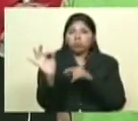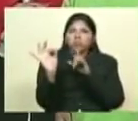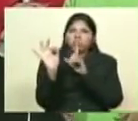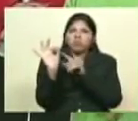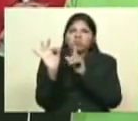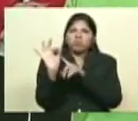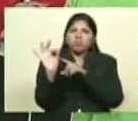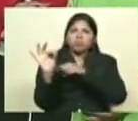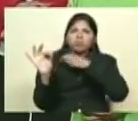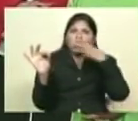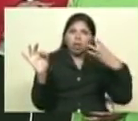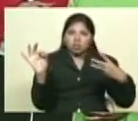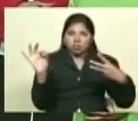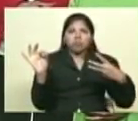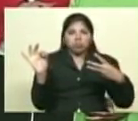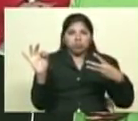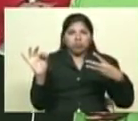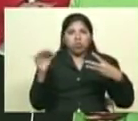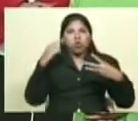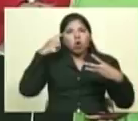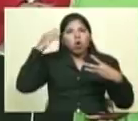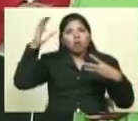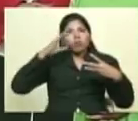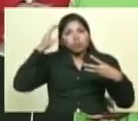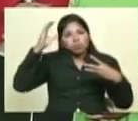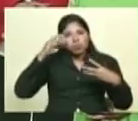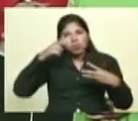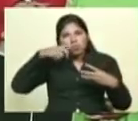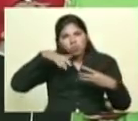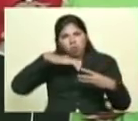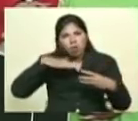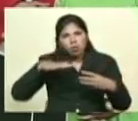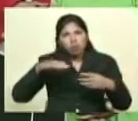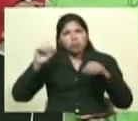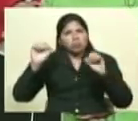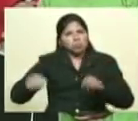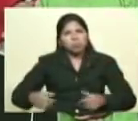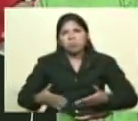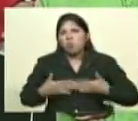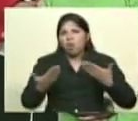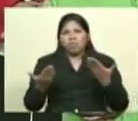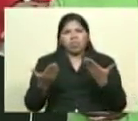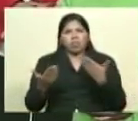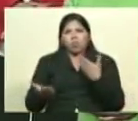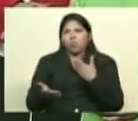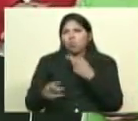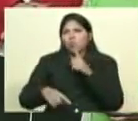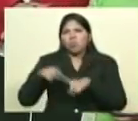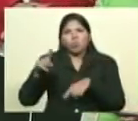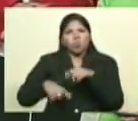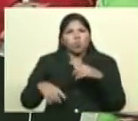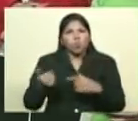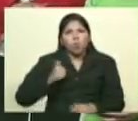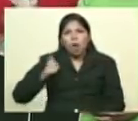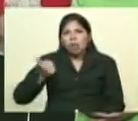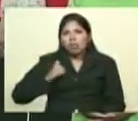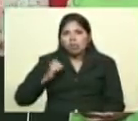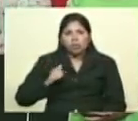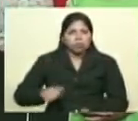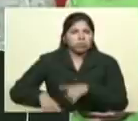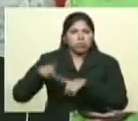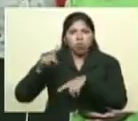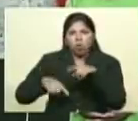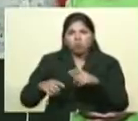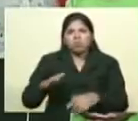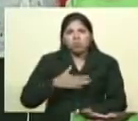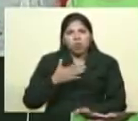todo. Un pueblo con conciencia es un pueblo capaz de hacer su propio futuro,